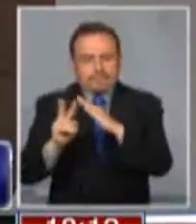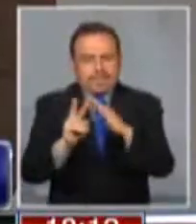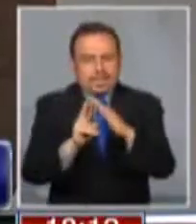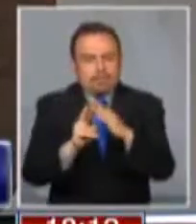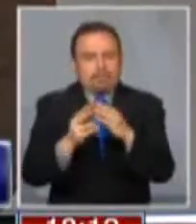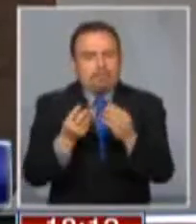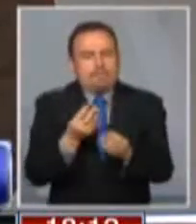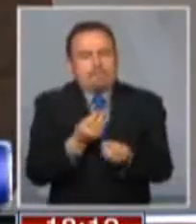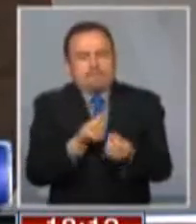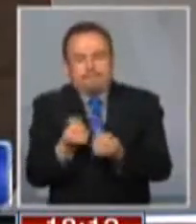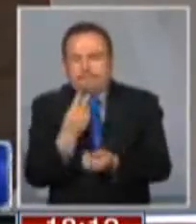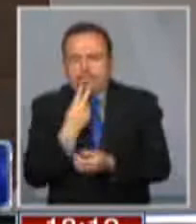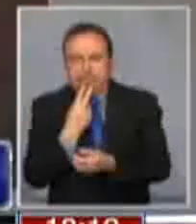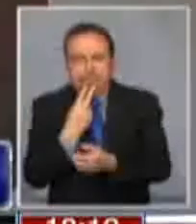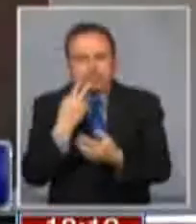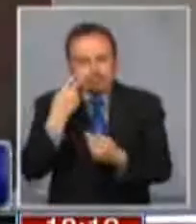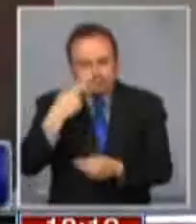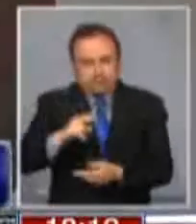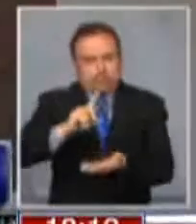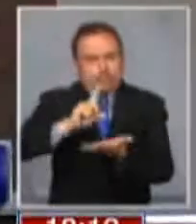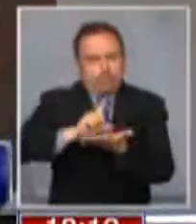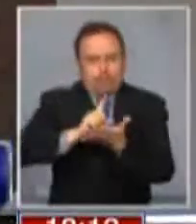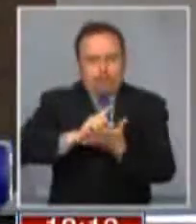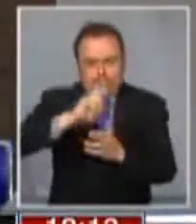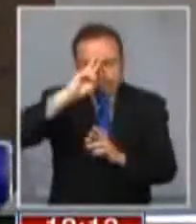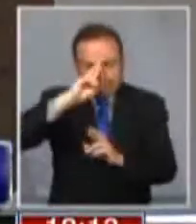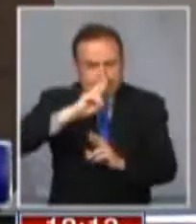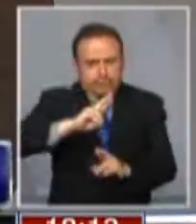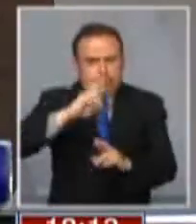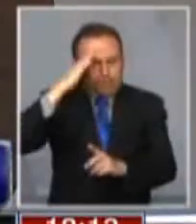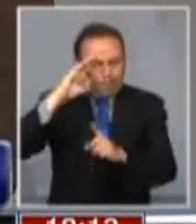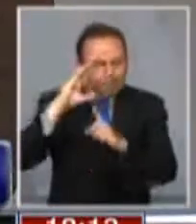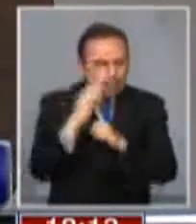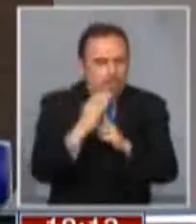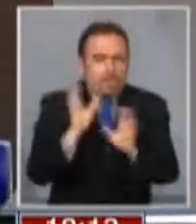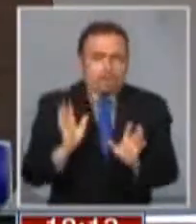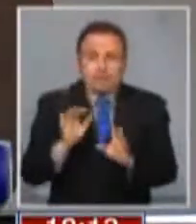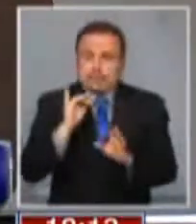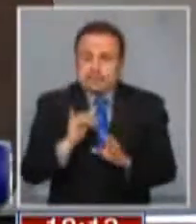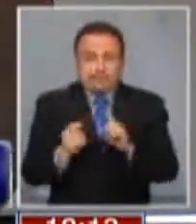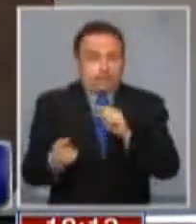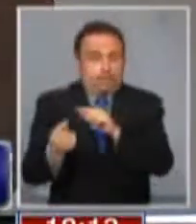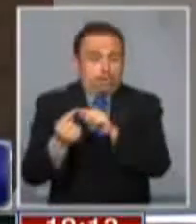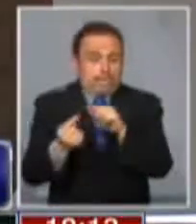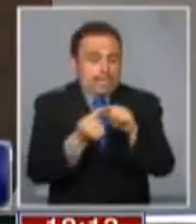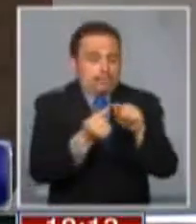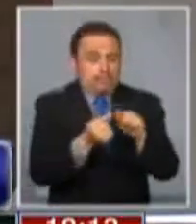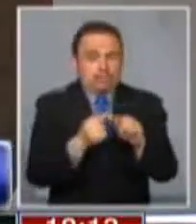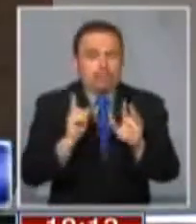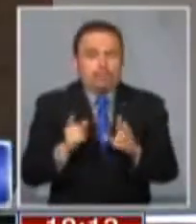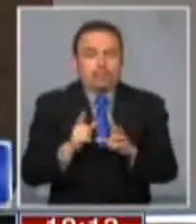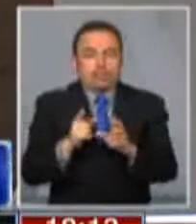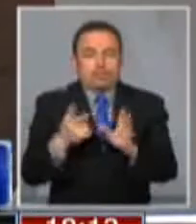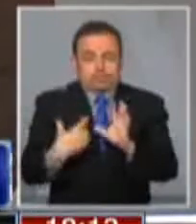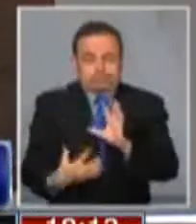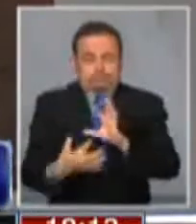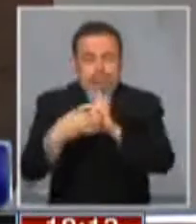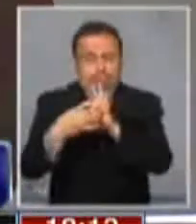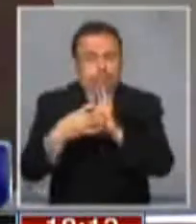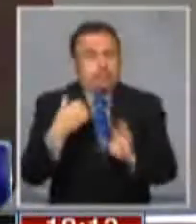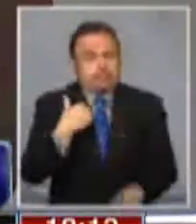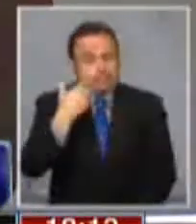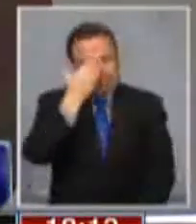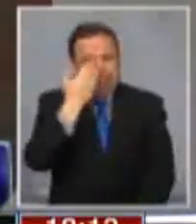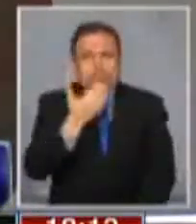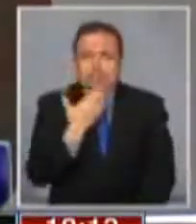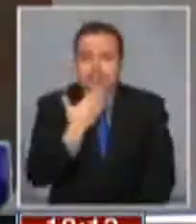por preocuparnos del rescate patrimonial del barrio. O sea, eso demuestra que siempre estamos en contacto y hay una estrecha preocupación. Pero también